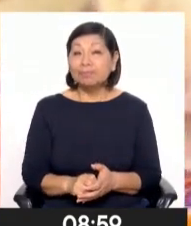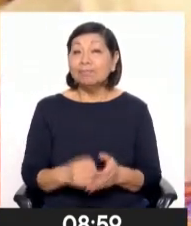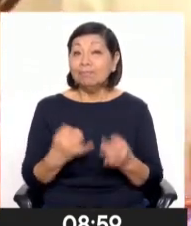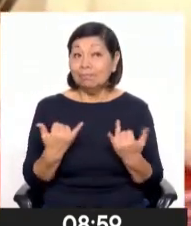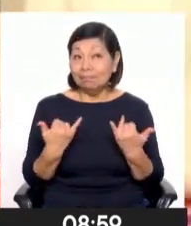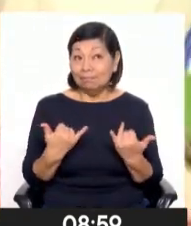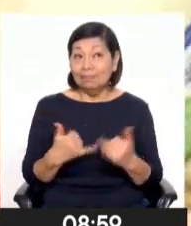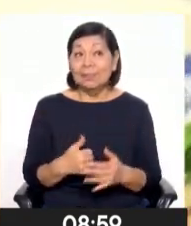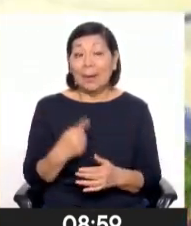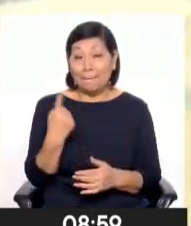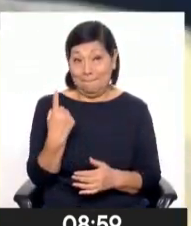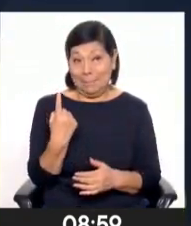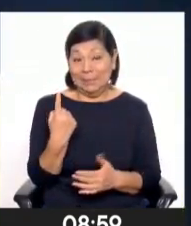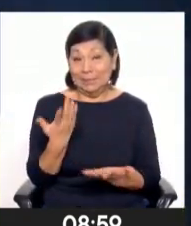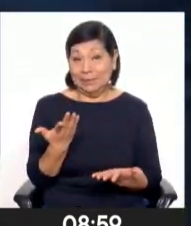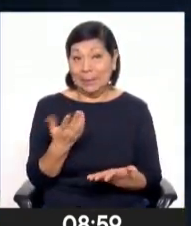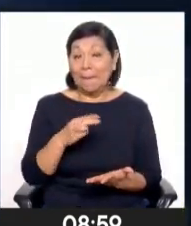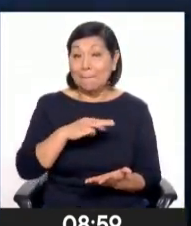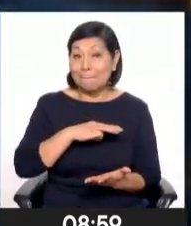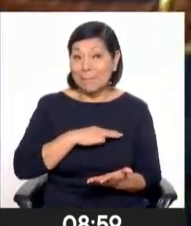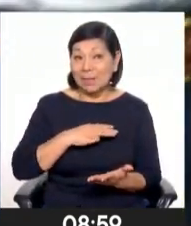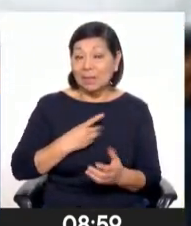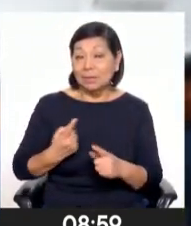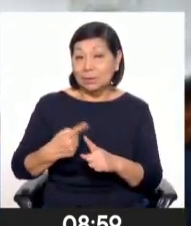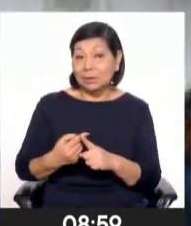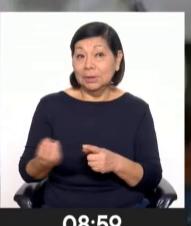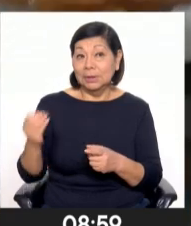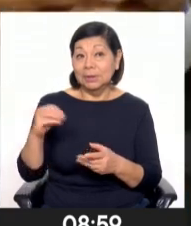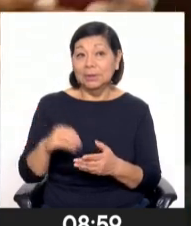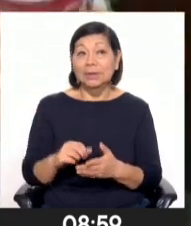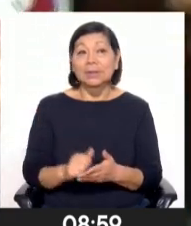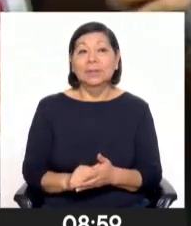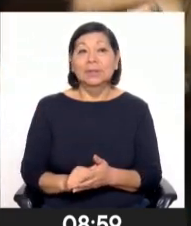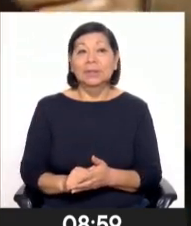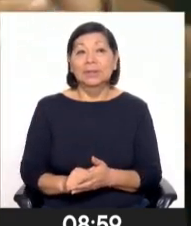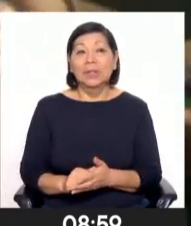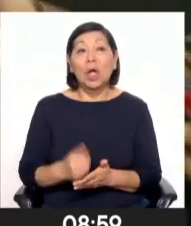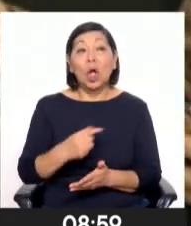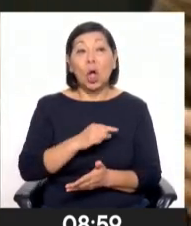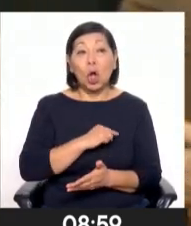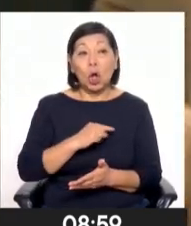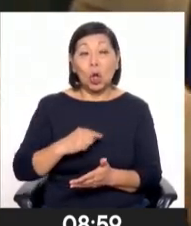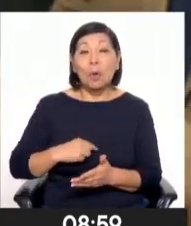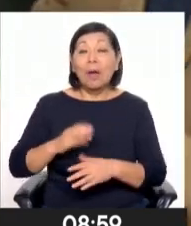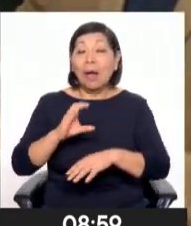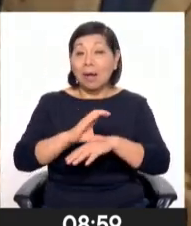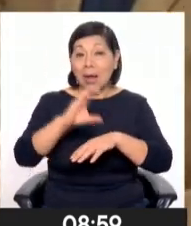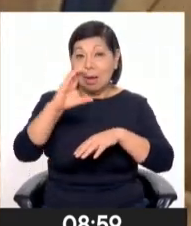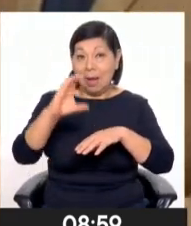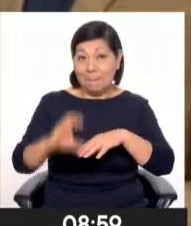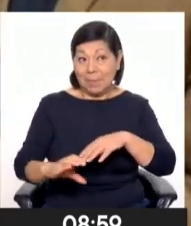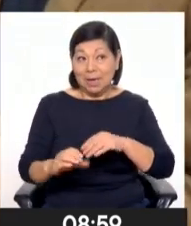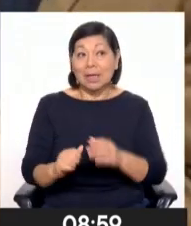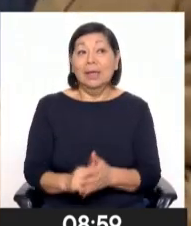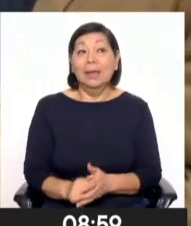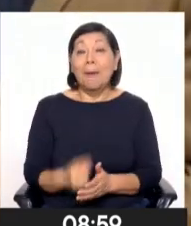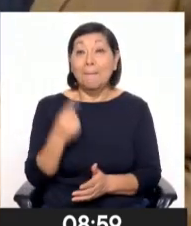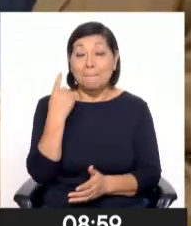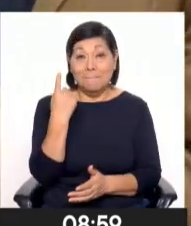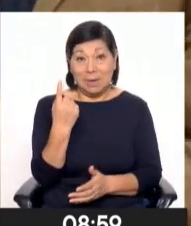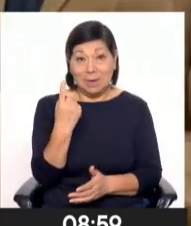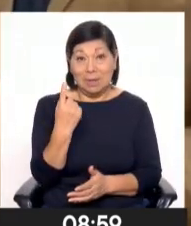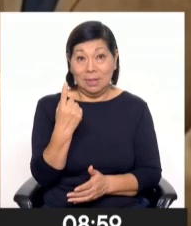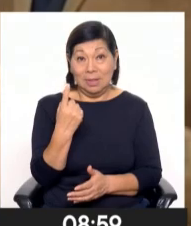justamente a esta primera iniciativa del ministerio se ha sumado como coorganizador el gobierno Regional de cajamarca que justamente es la primera